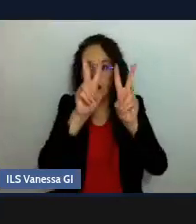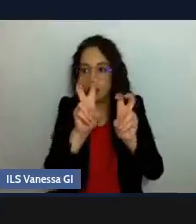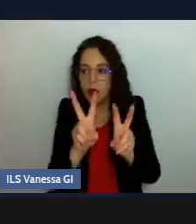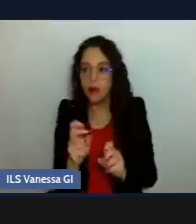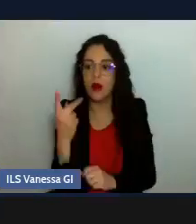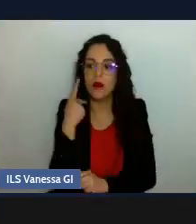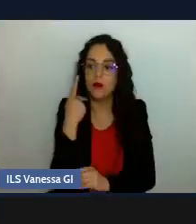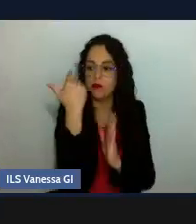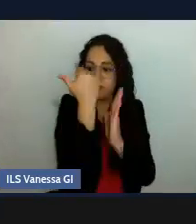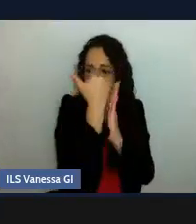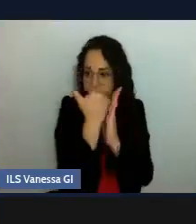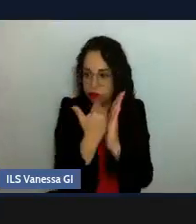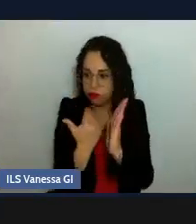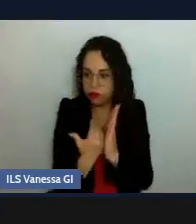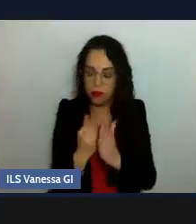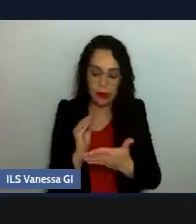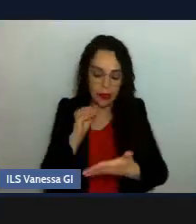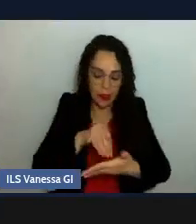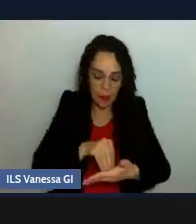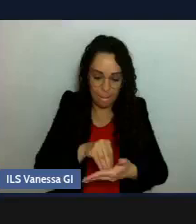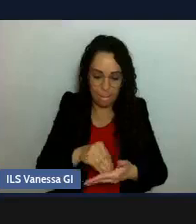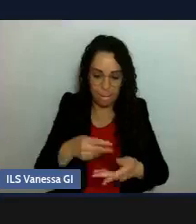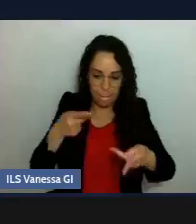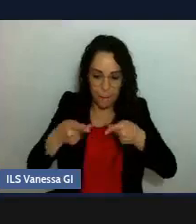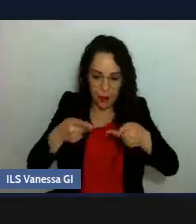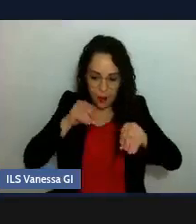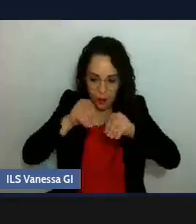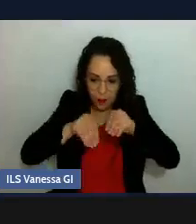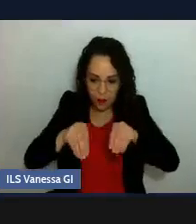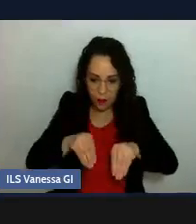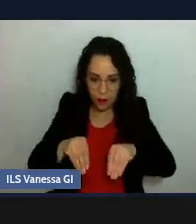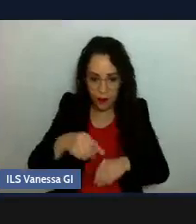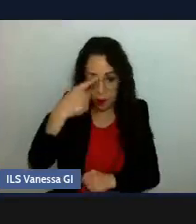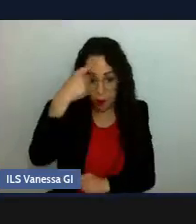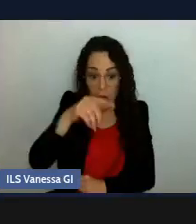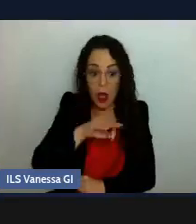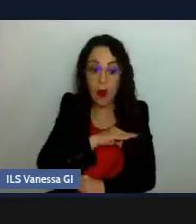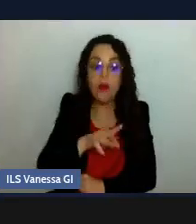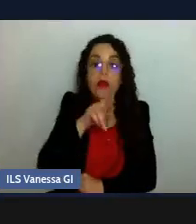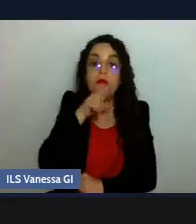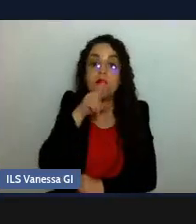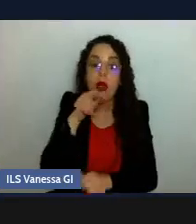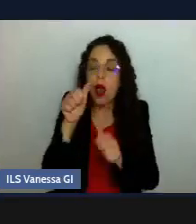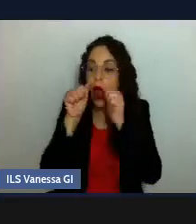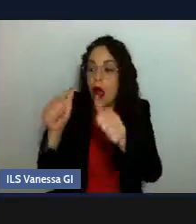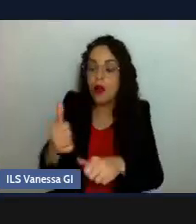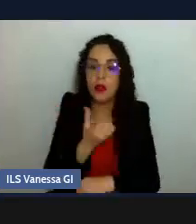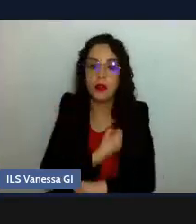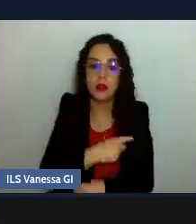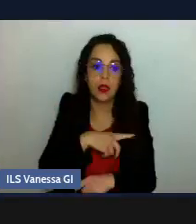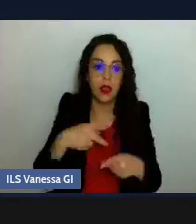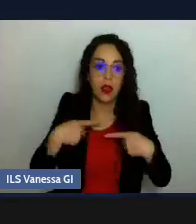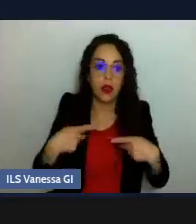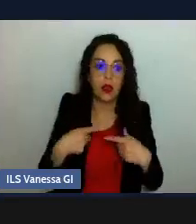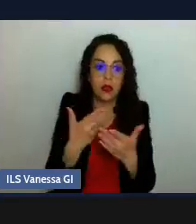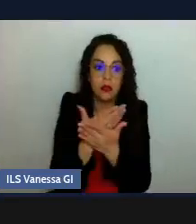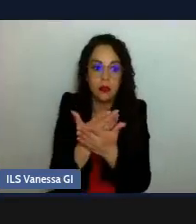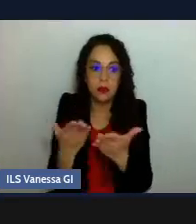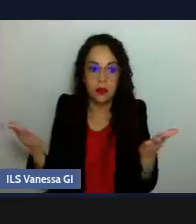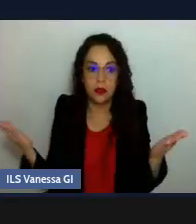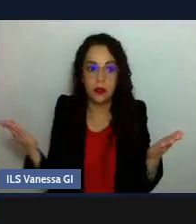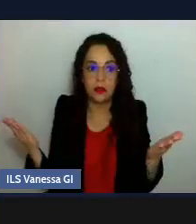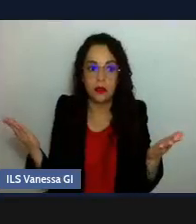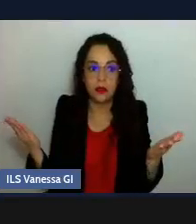sistema de salud para mejorar la salud de la población? Y no solo verla como un momento o